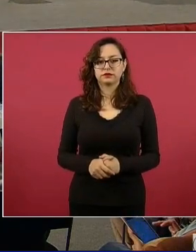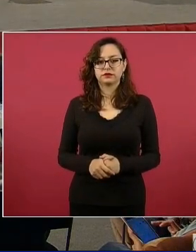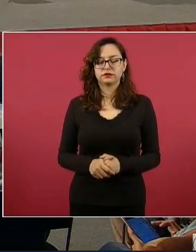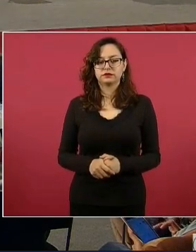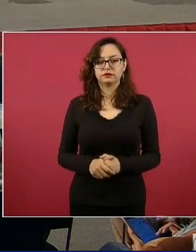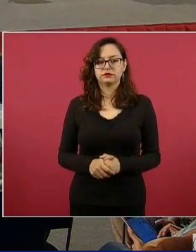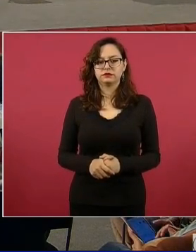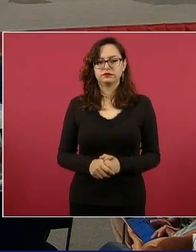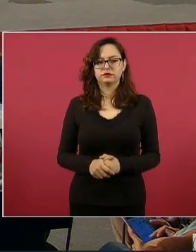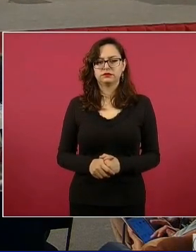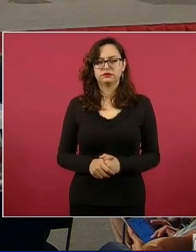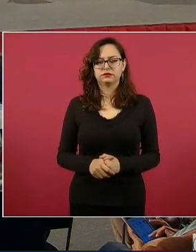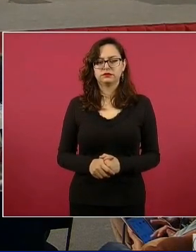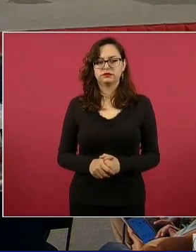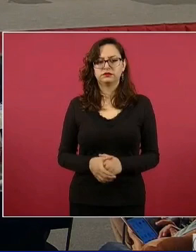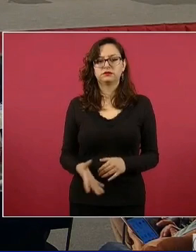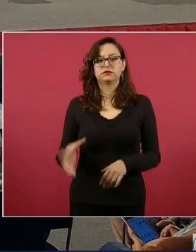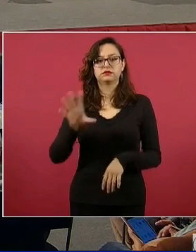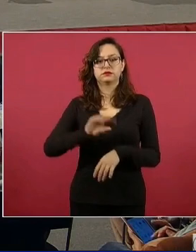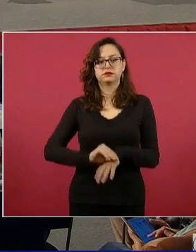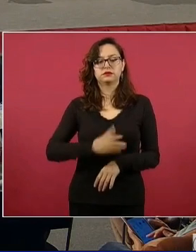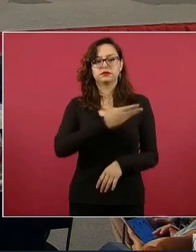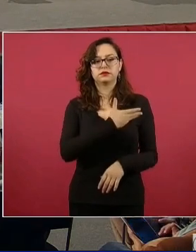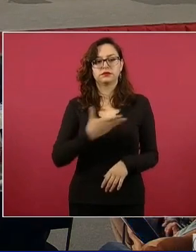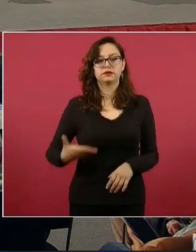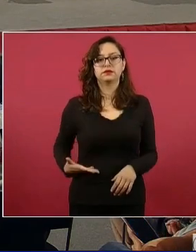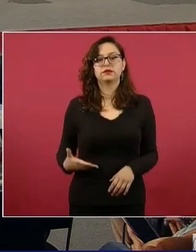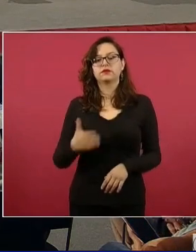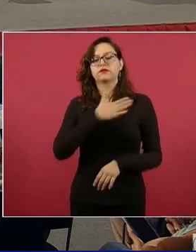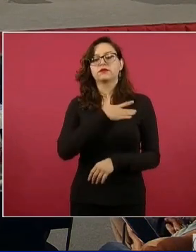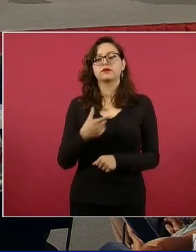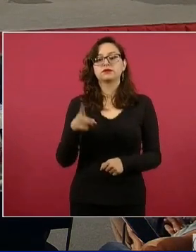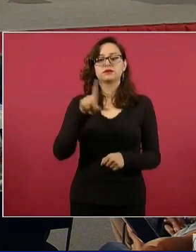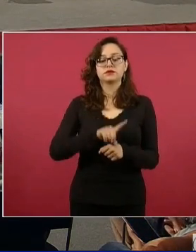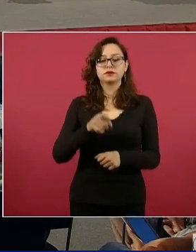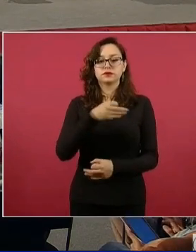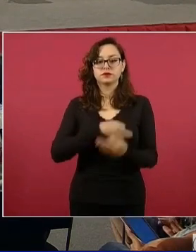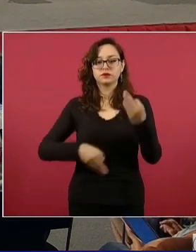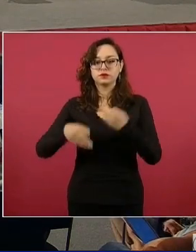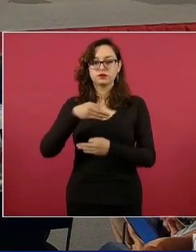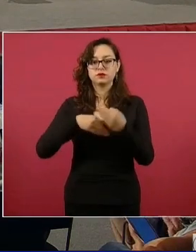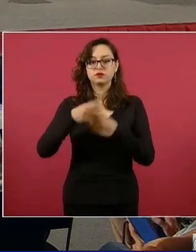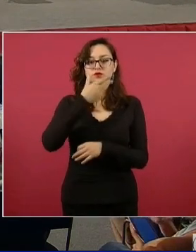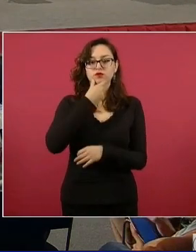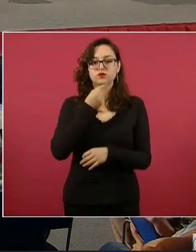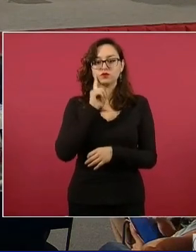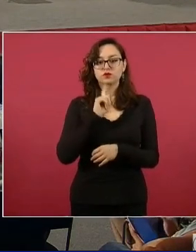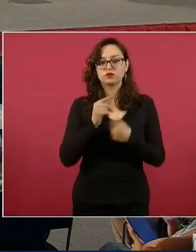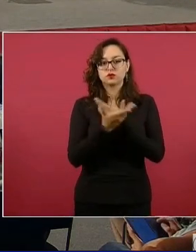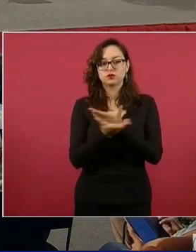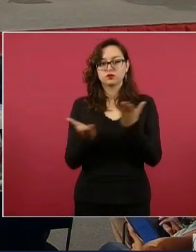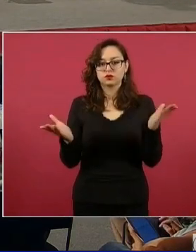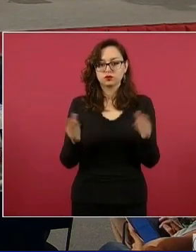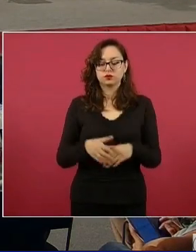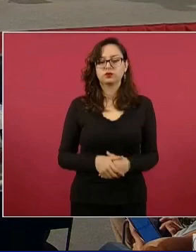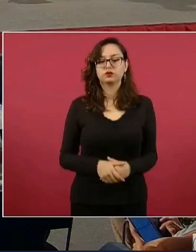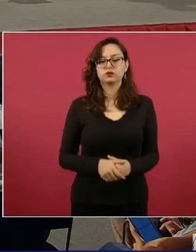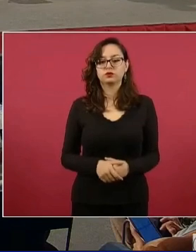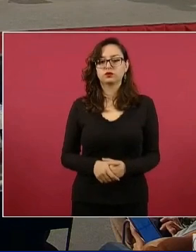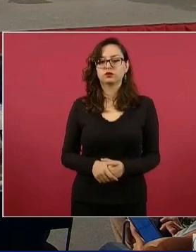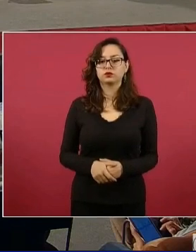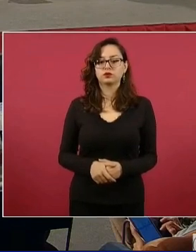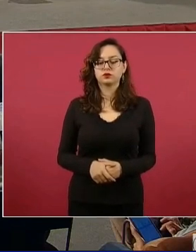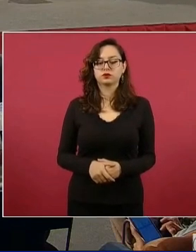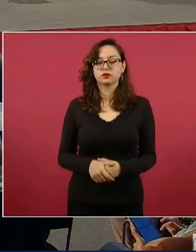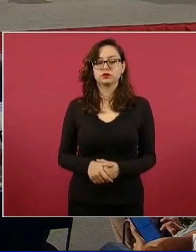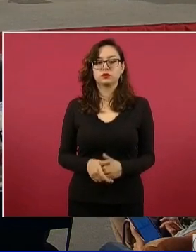Gracias. Con su permiso, señor presidente, muy buenos días a todos y todas. Bien, ya escuchamos la